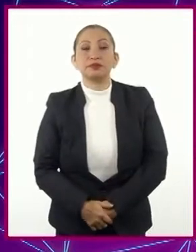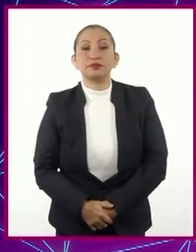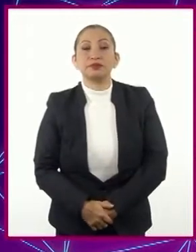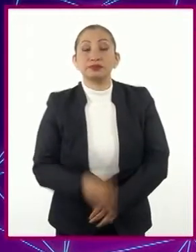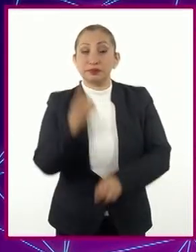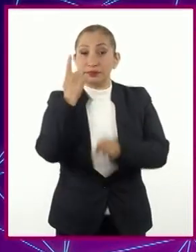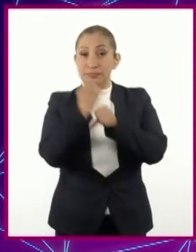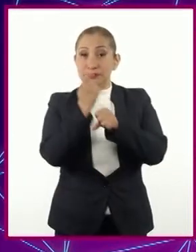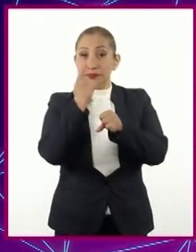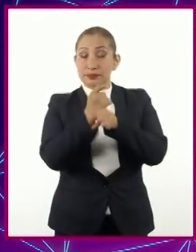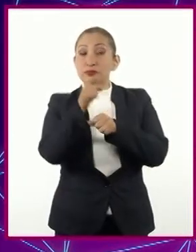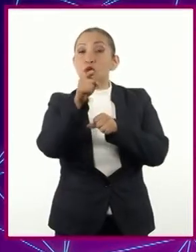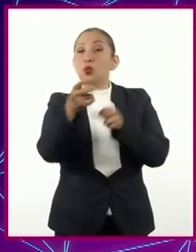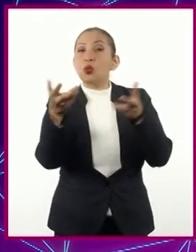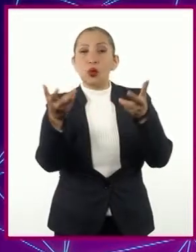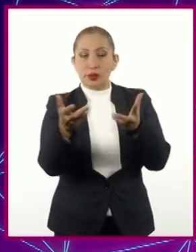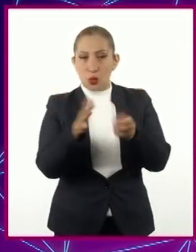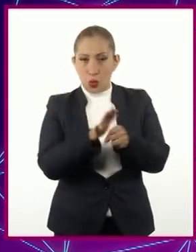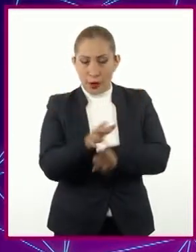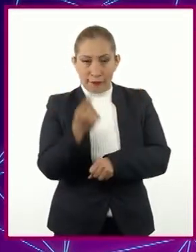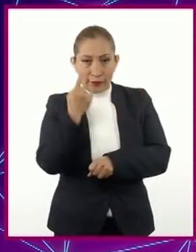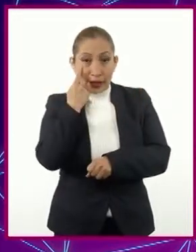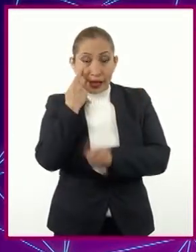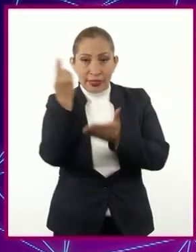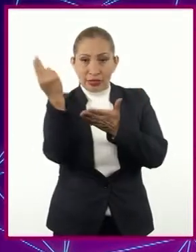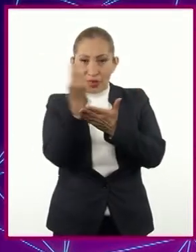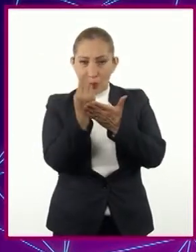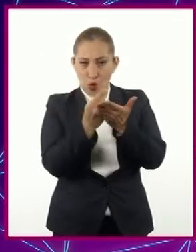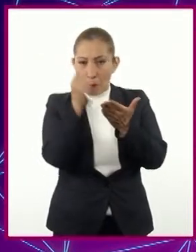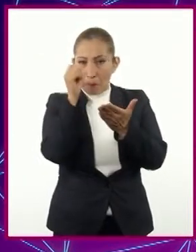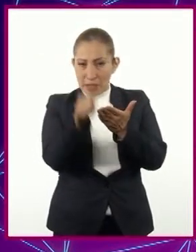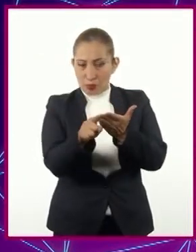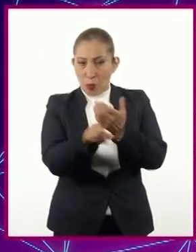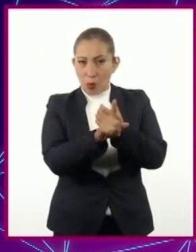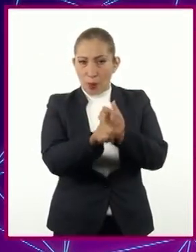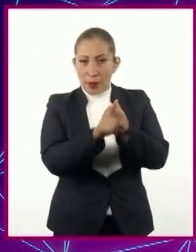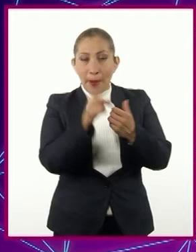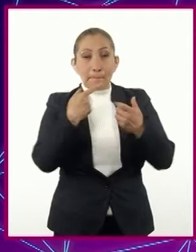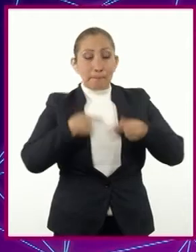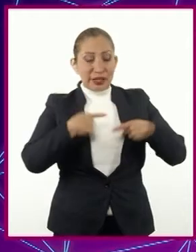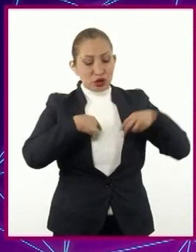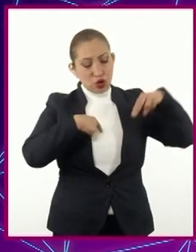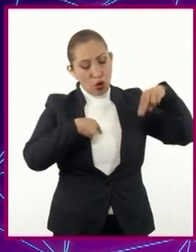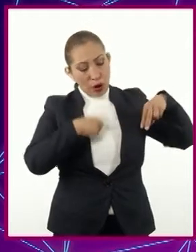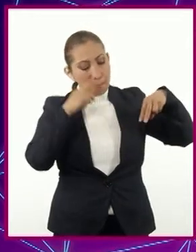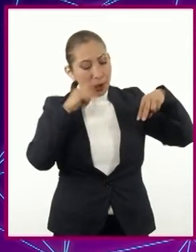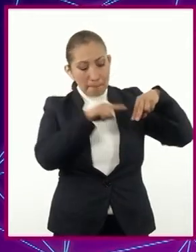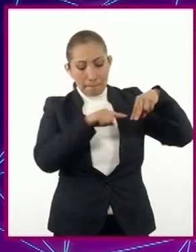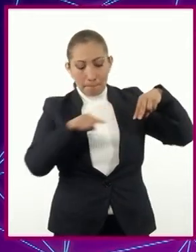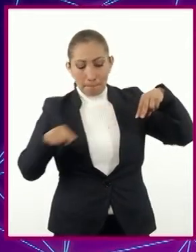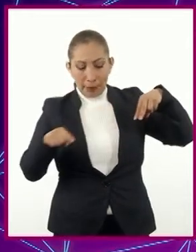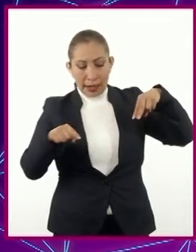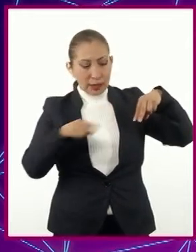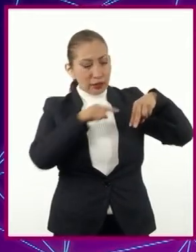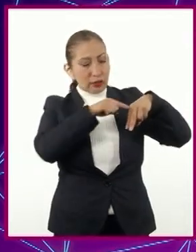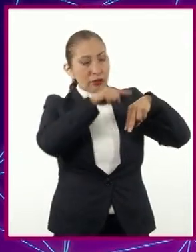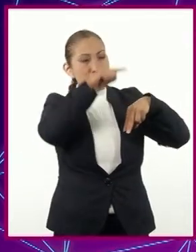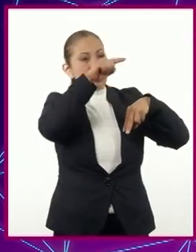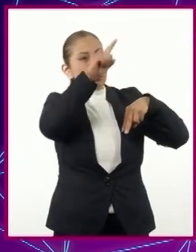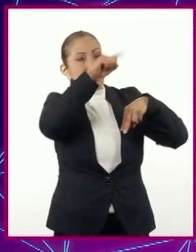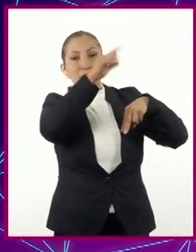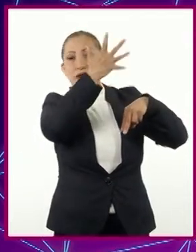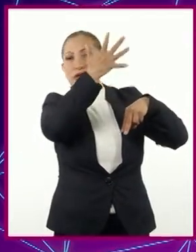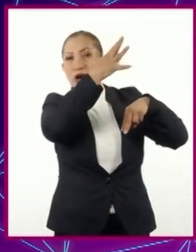Lo primero que se debe realizar es el dibujo del problema para identificar el ángulo de elevación y